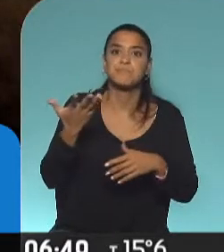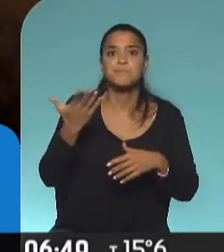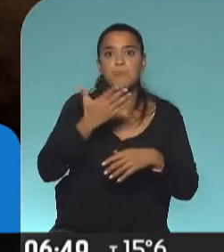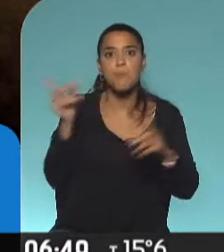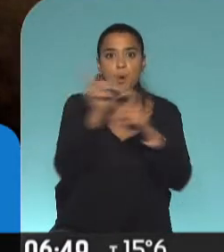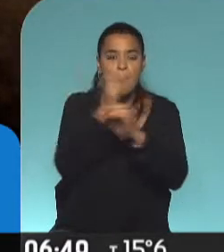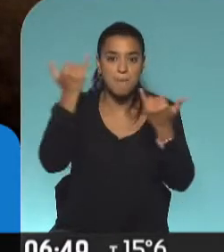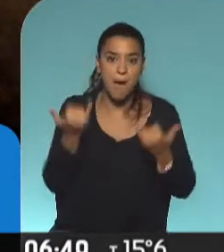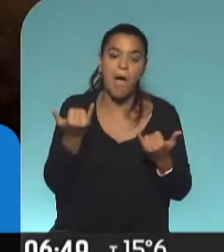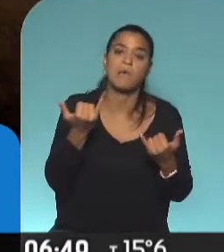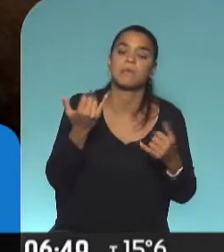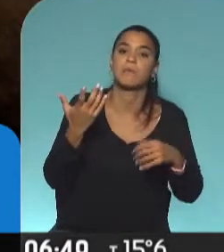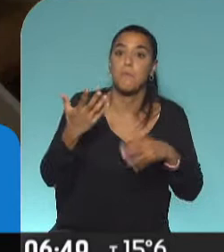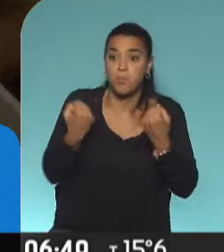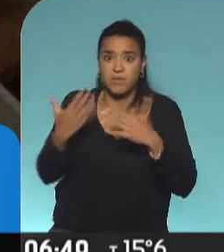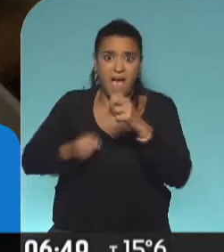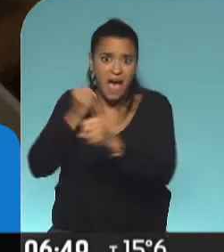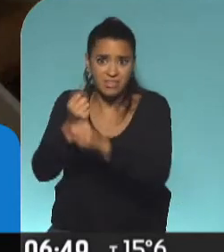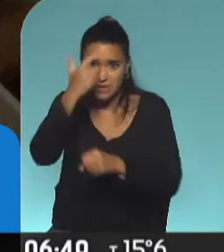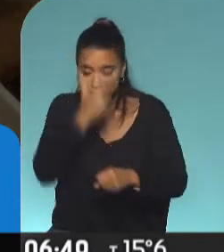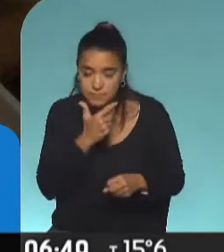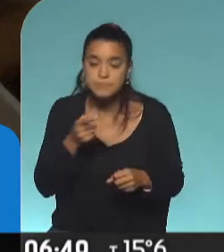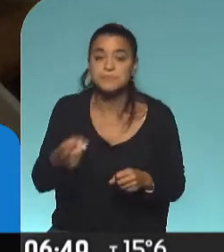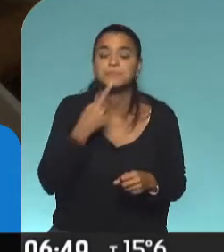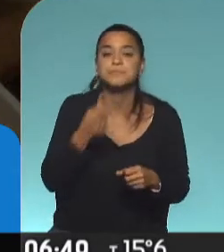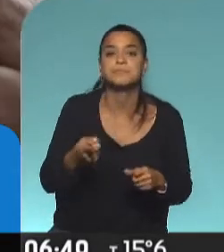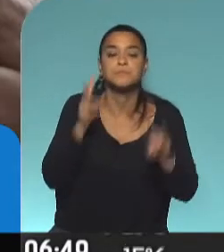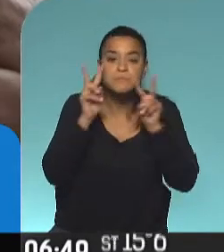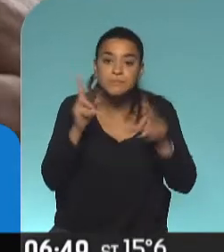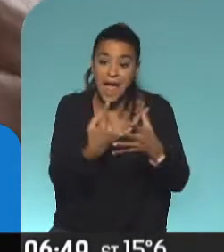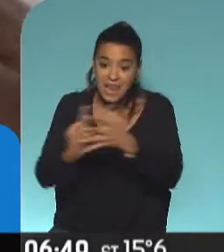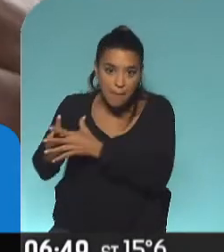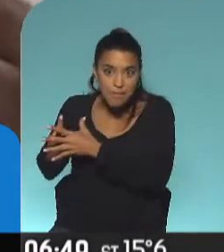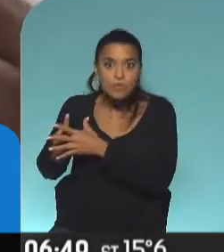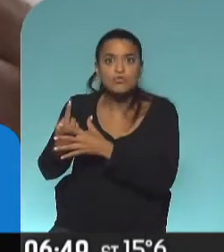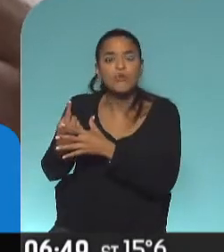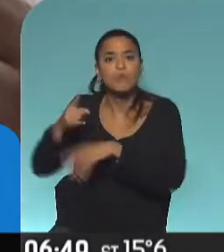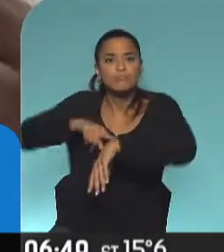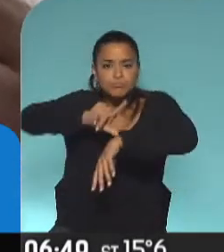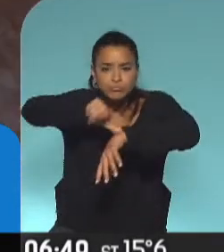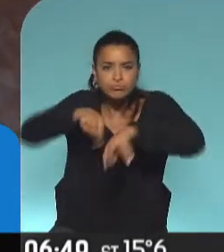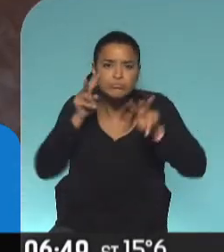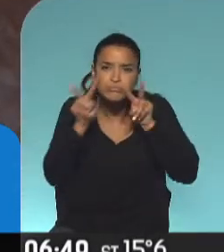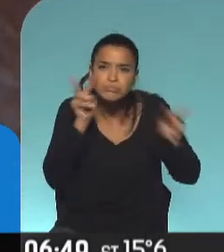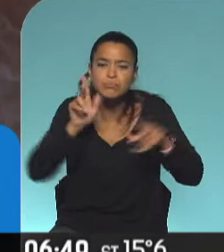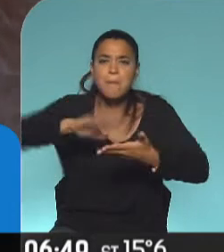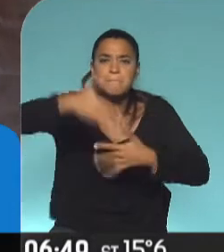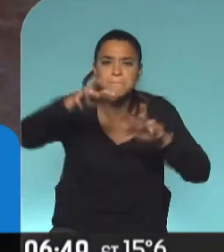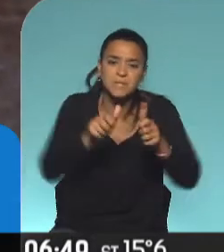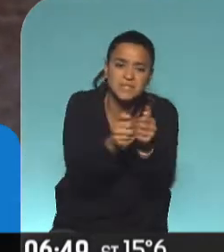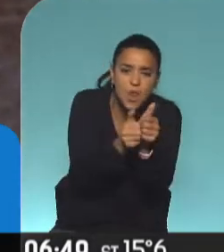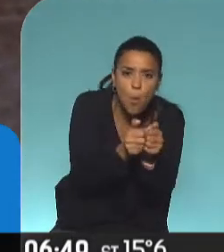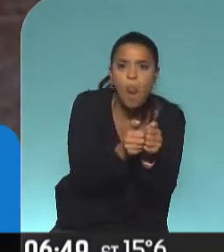ceguera. Desde el comienzo del aislamiento social, aumentó notablemente el tiempo en que las personas se exponen a las pantallas a través de